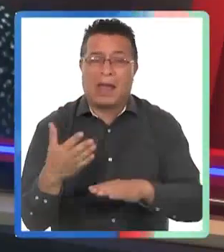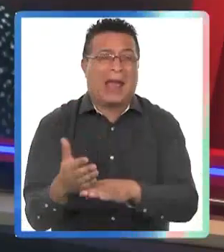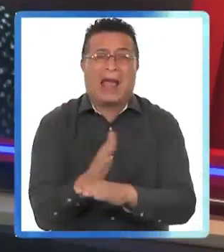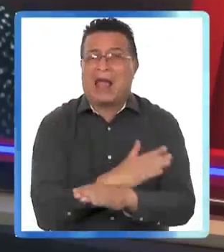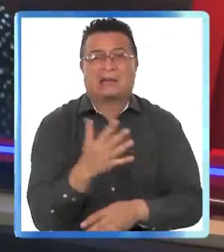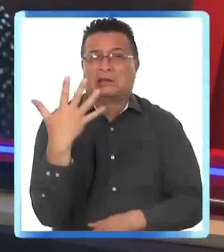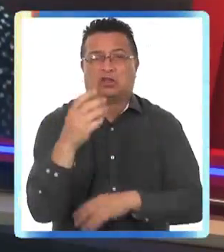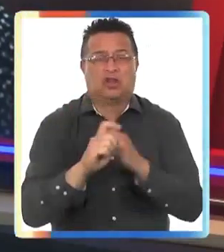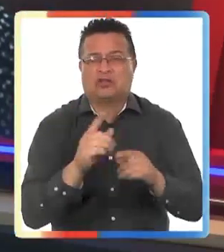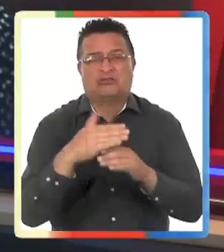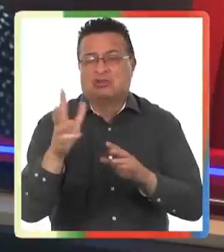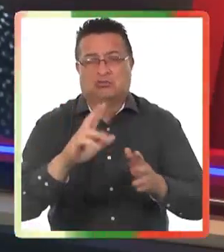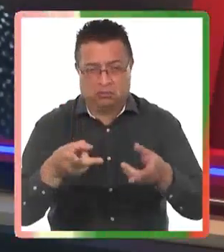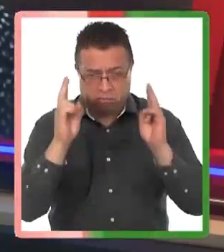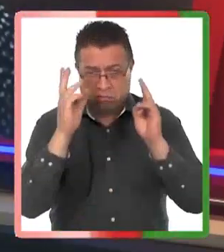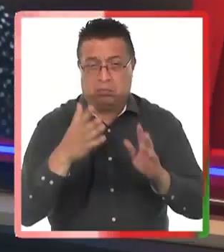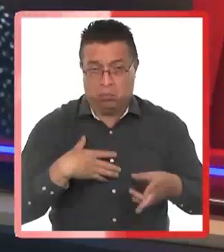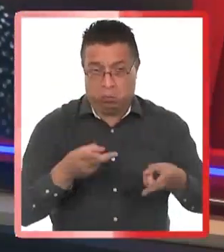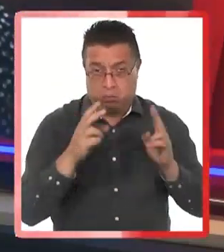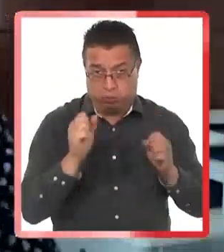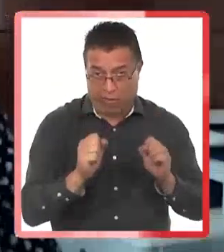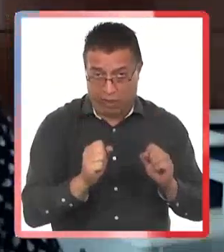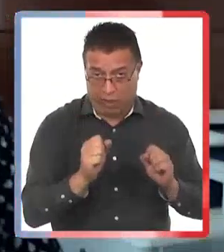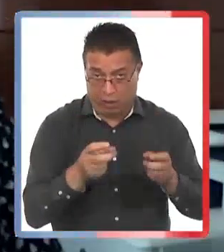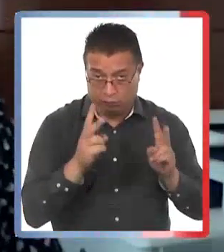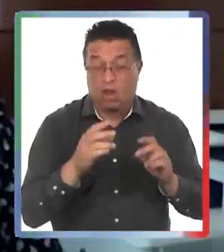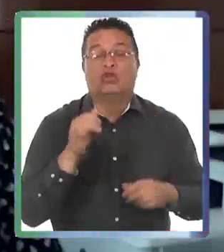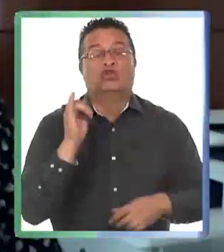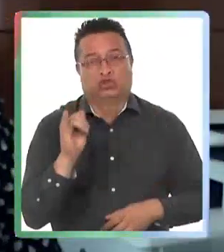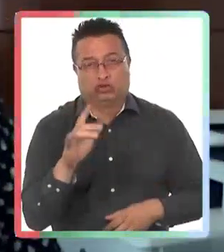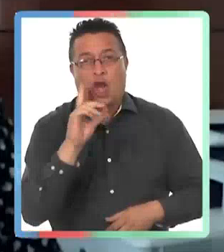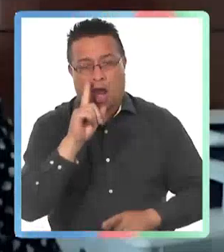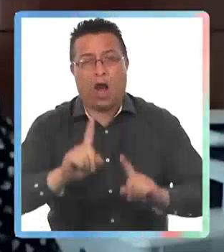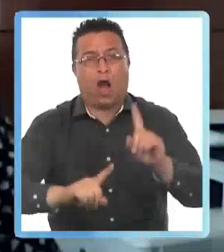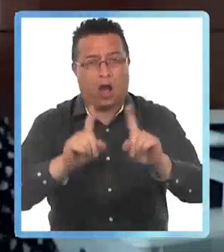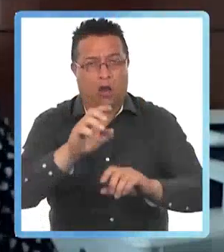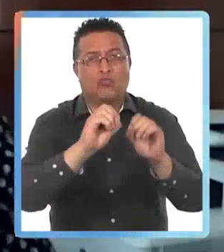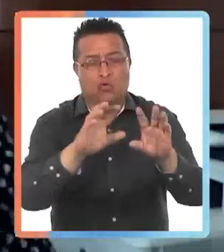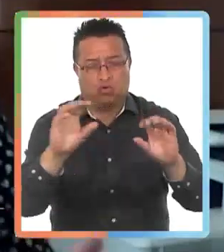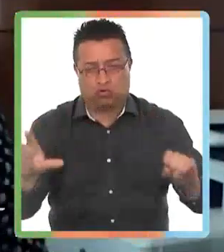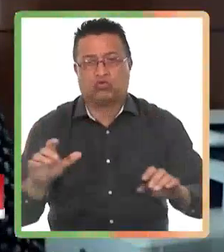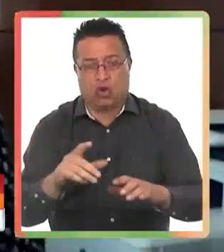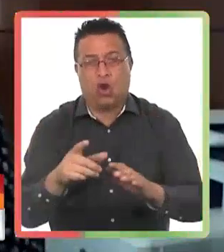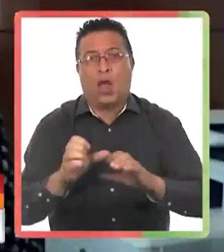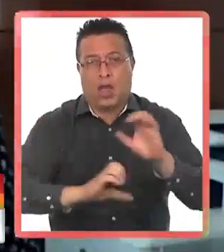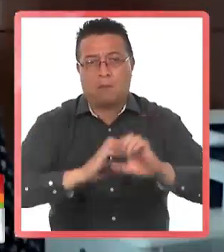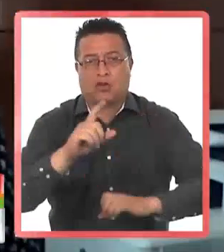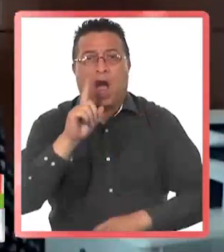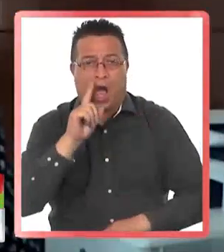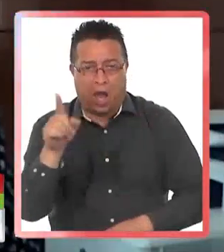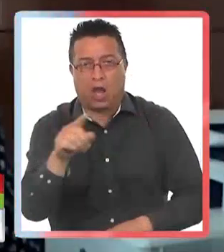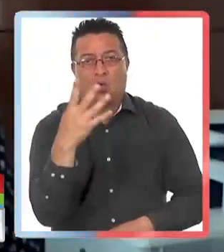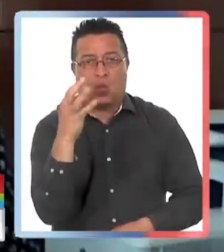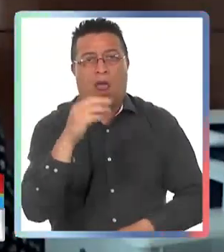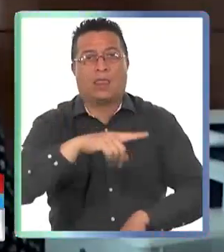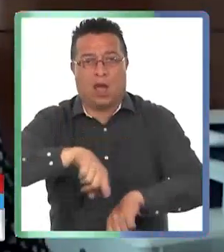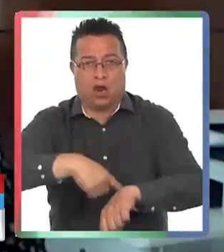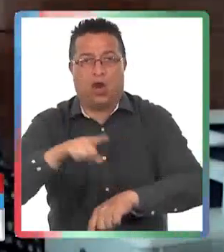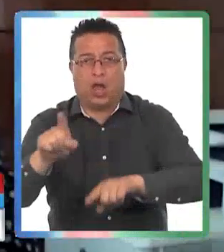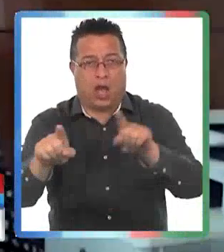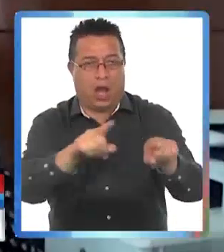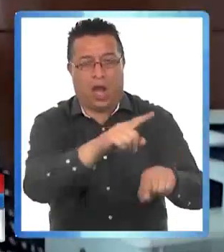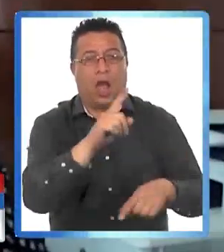de los 5 años tengan 40 horas semanales, bien, lo hago, ¿verdad? Claro que sí, de hecho ya muchas empresas, sin ley incluso, tienen 40 horas o